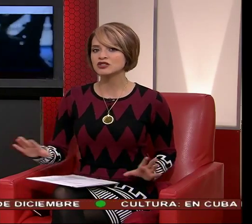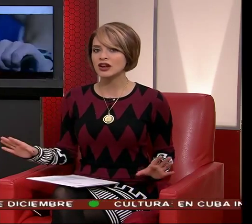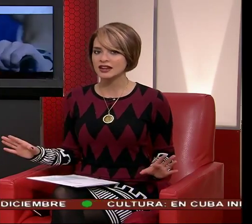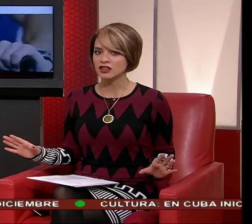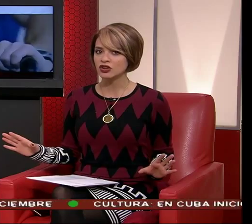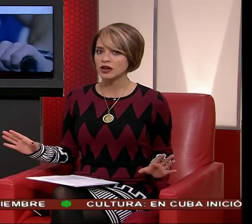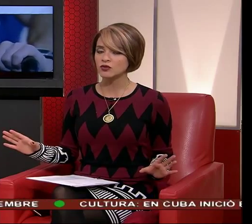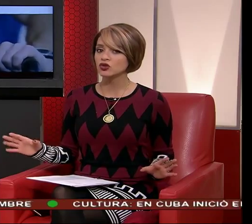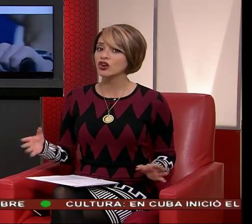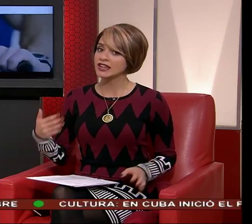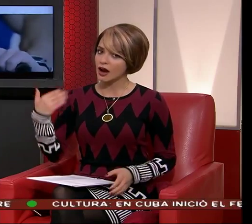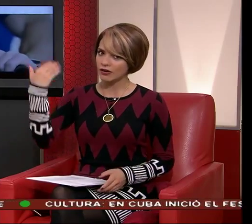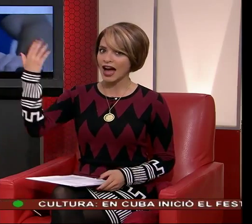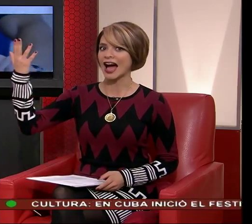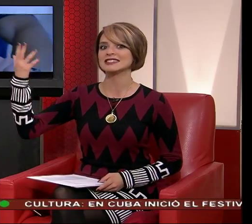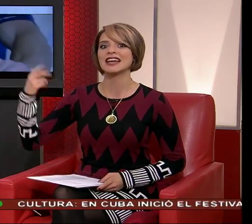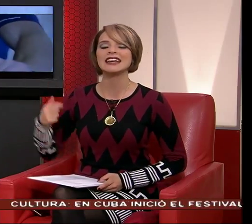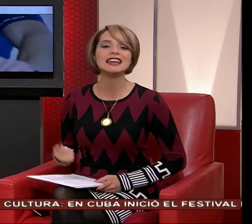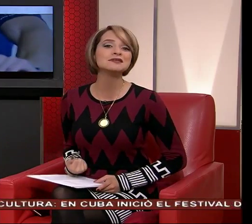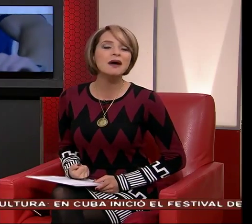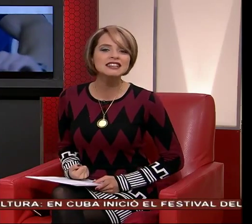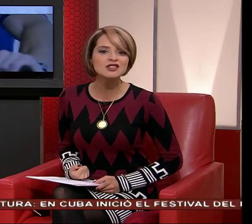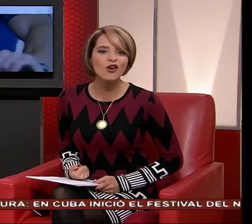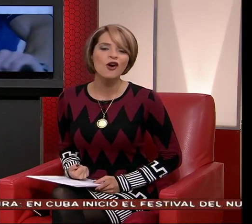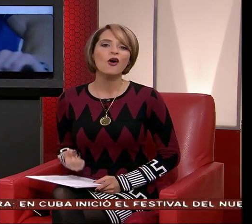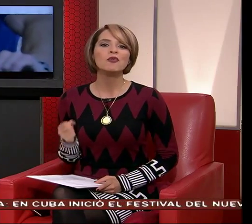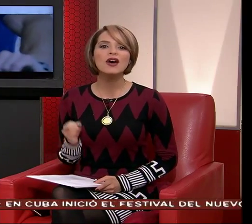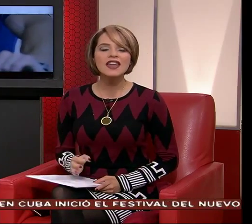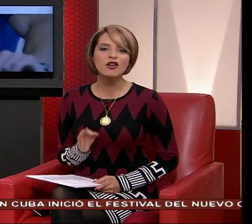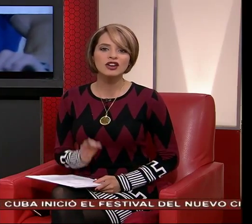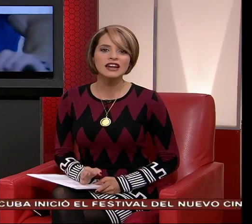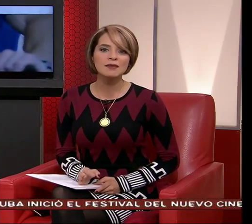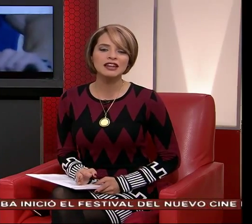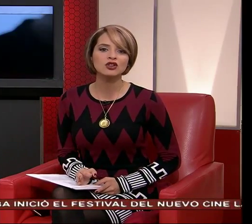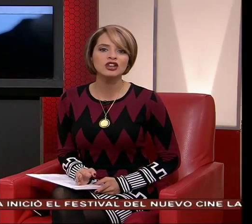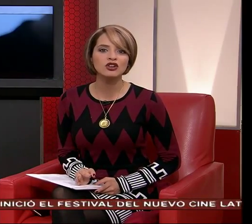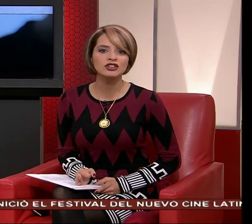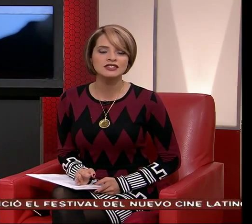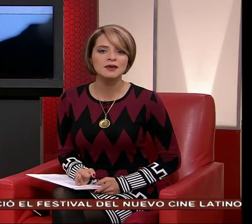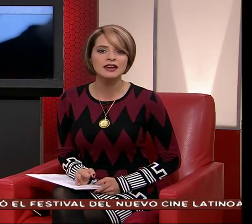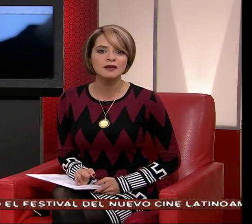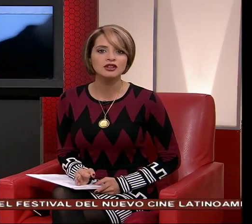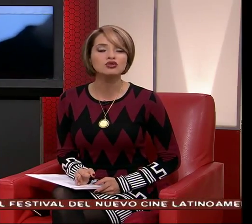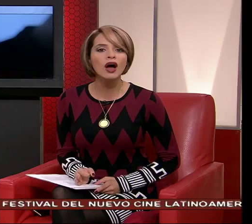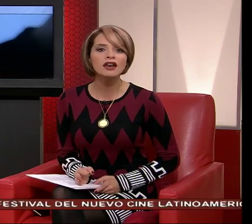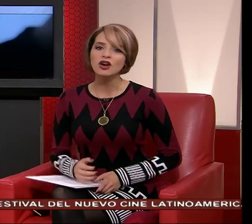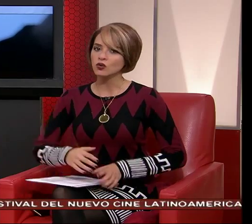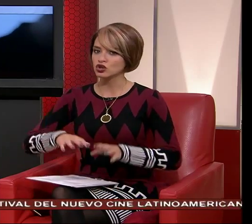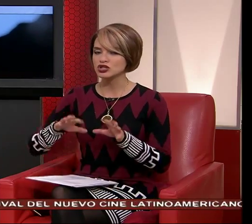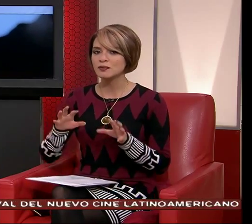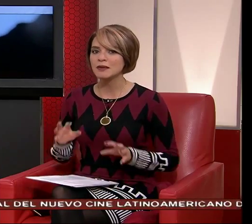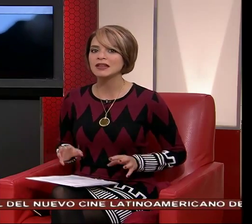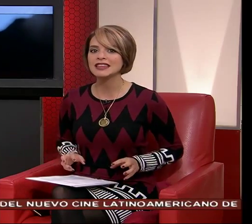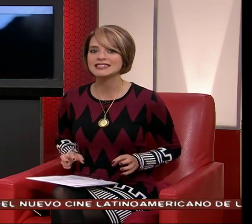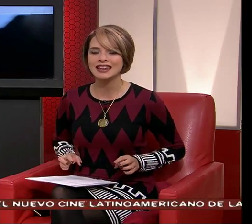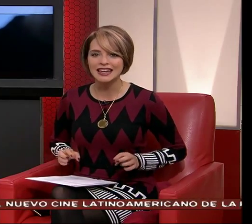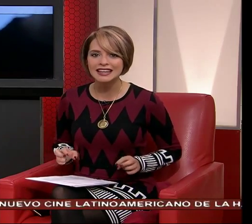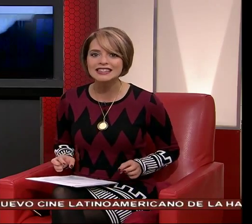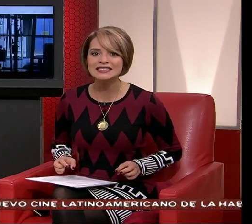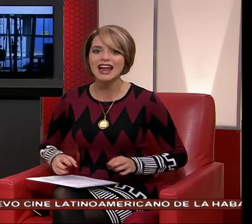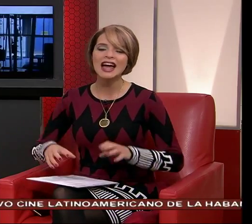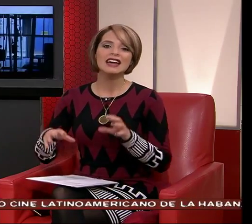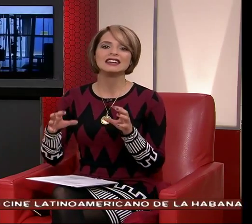cualquier persona alrededor del mundo y ahora hasta en el espacio pueda correr el Maratón de Londres de manera virtual. Uno simplemente